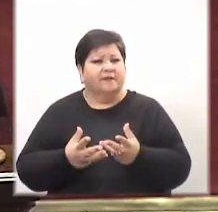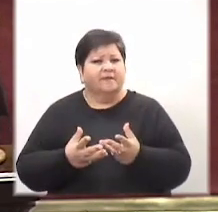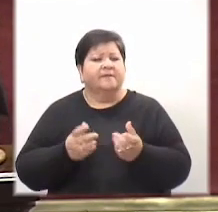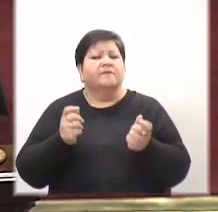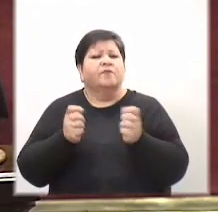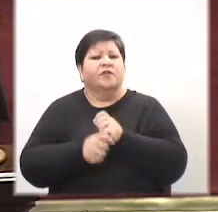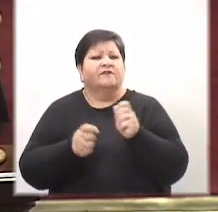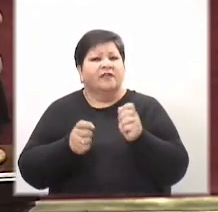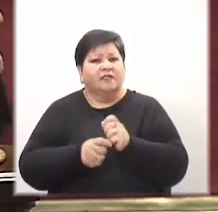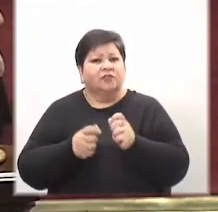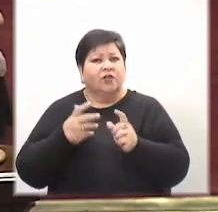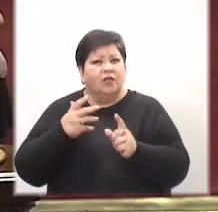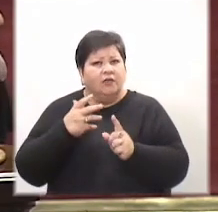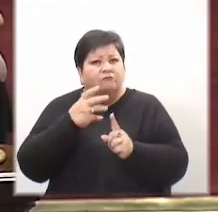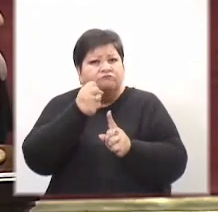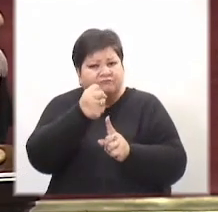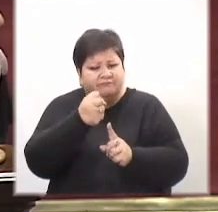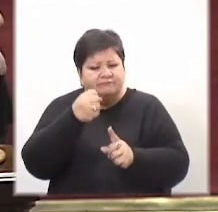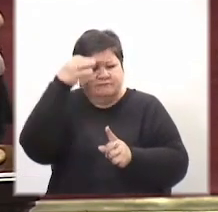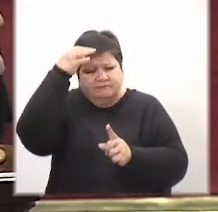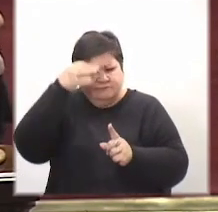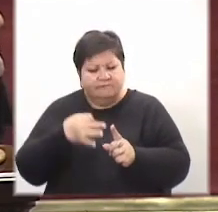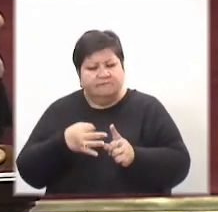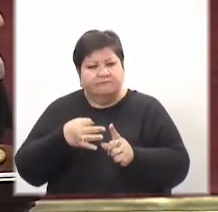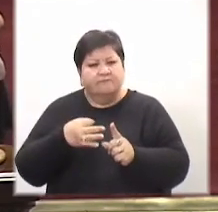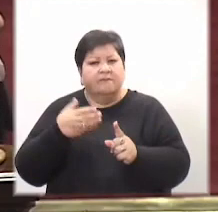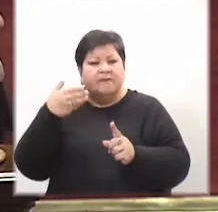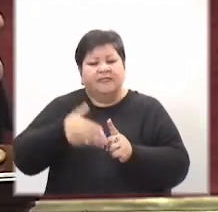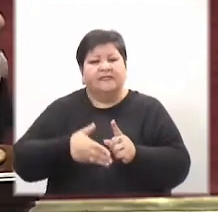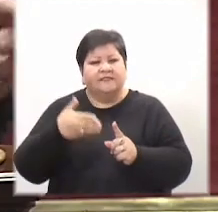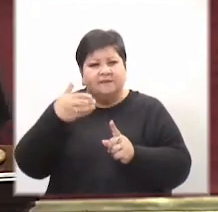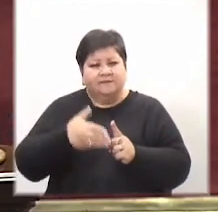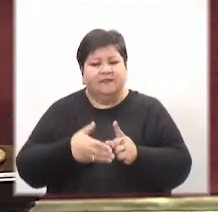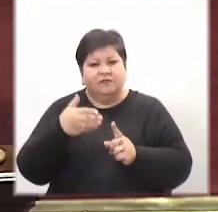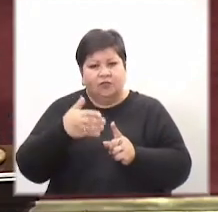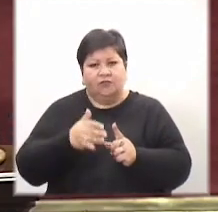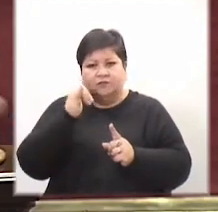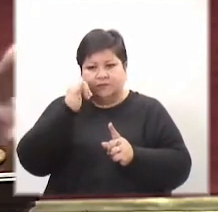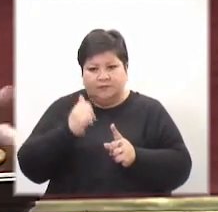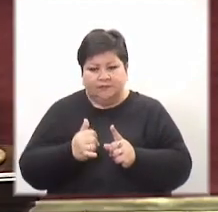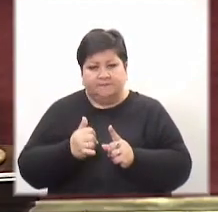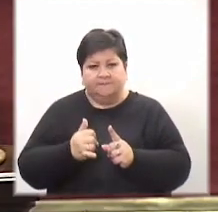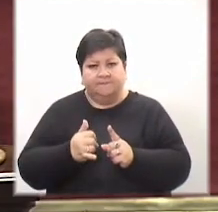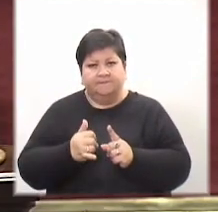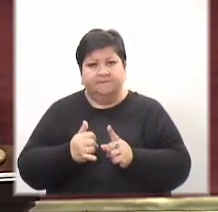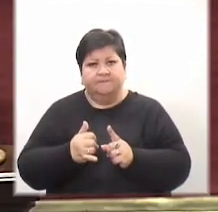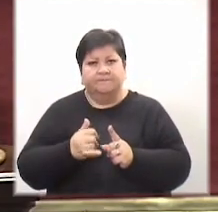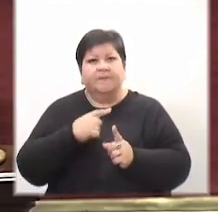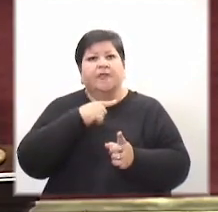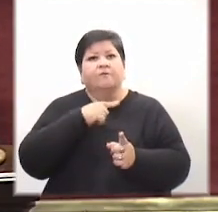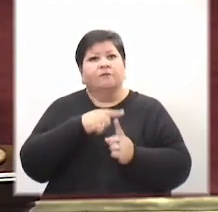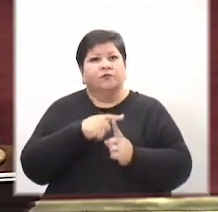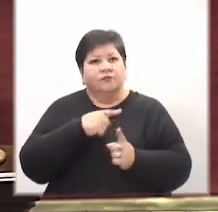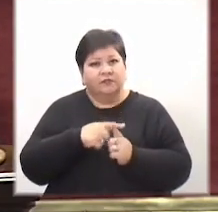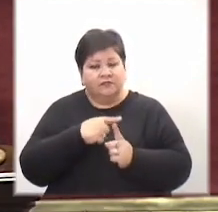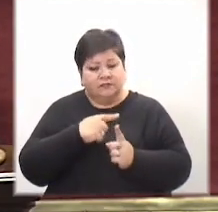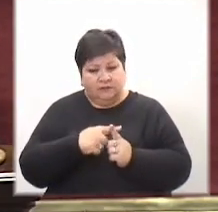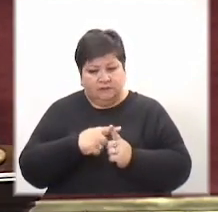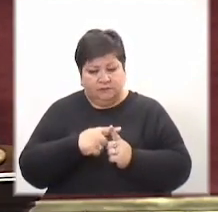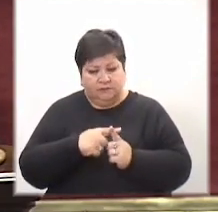alcanzadas con participación e iniciativa de esta parte. Punto positivo que vemos en esta